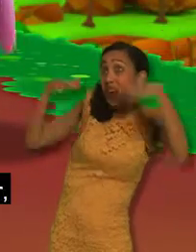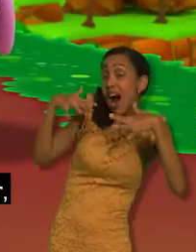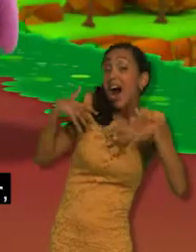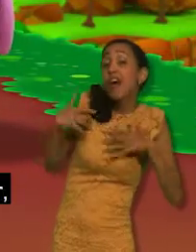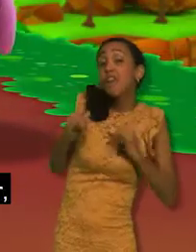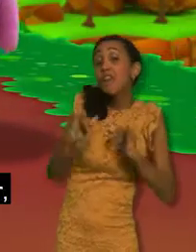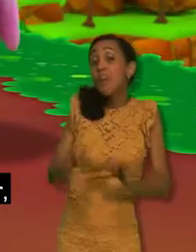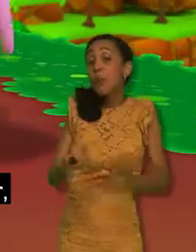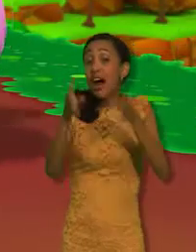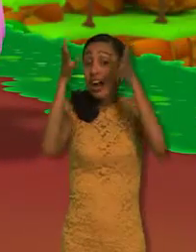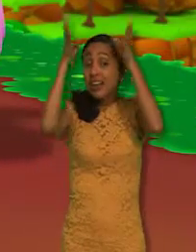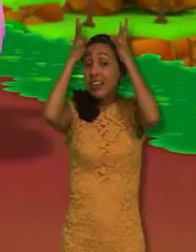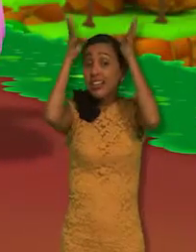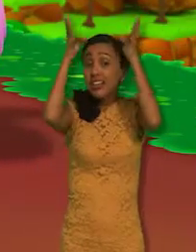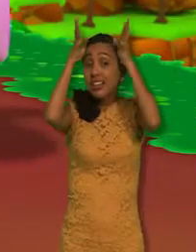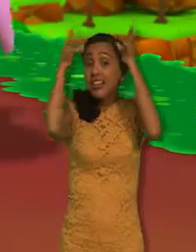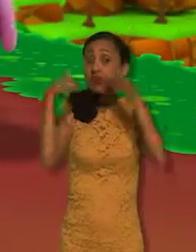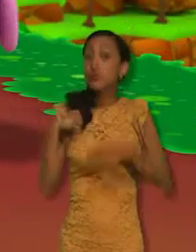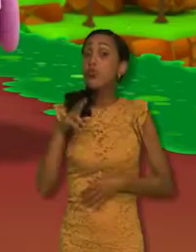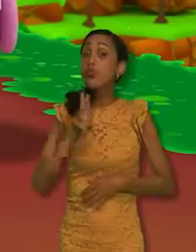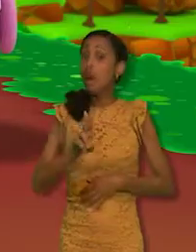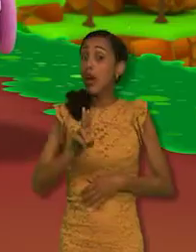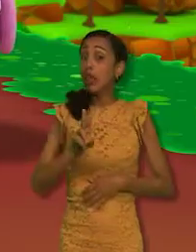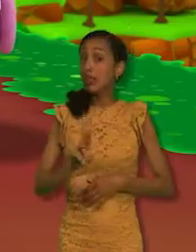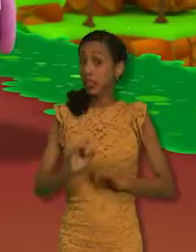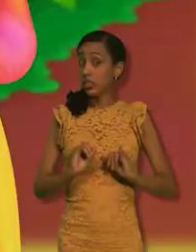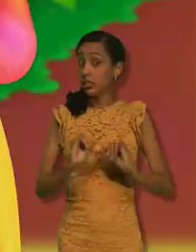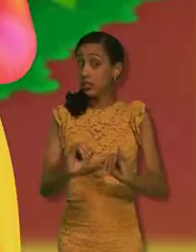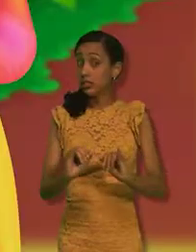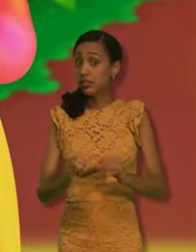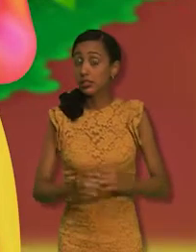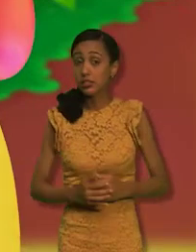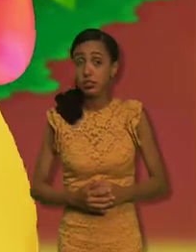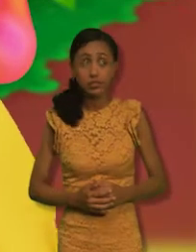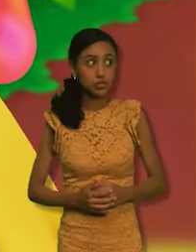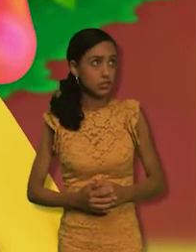rey lo debe saber! ¡Voy deprisa a darle la noticia!